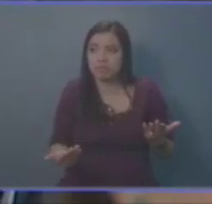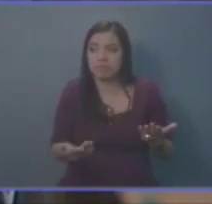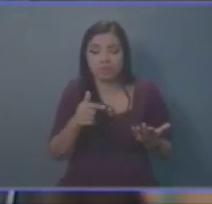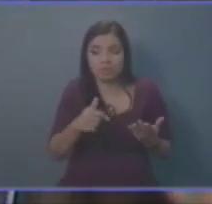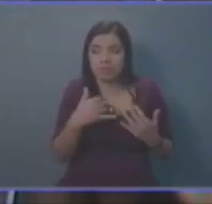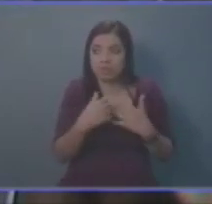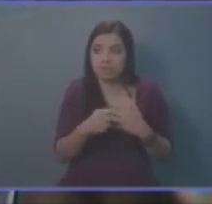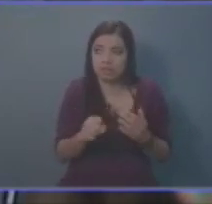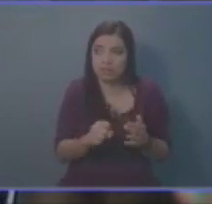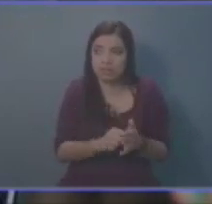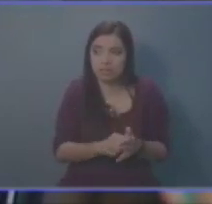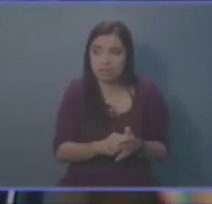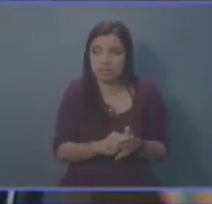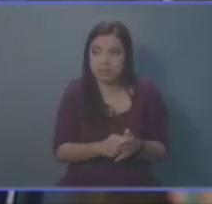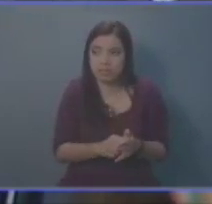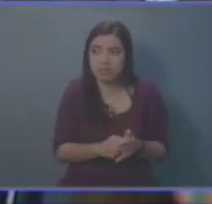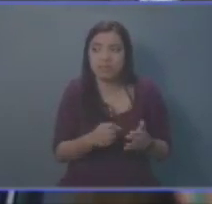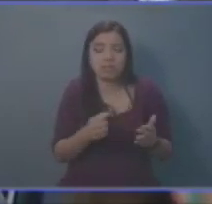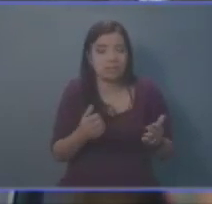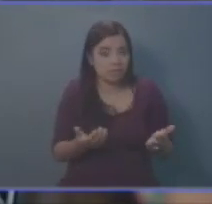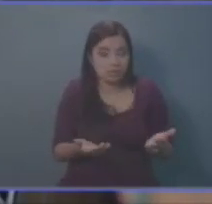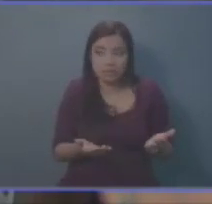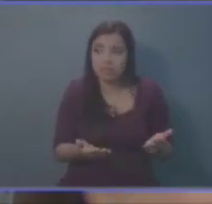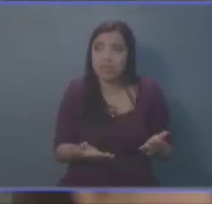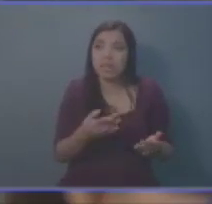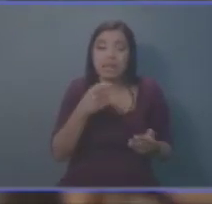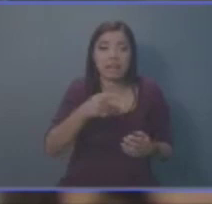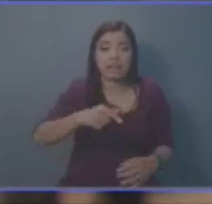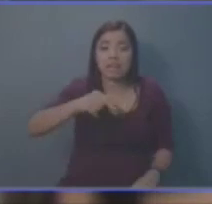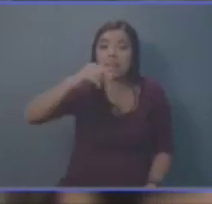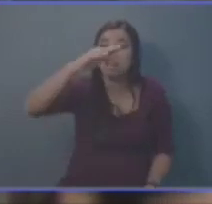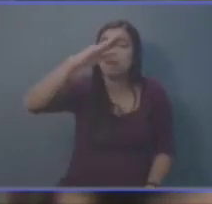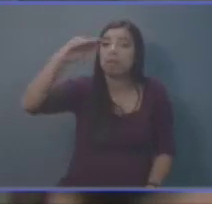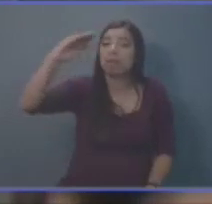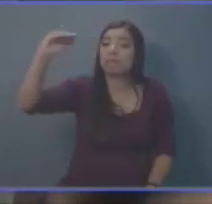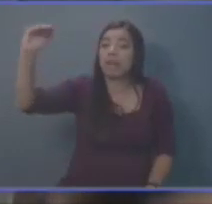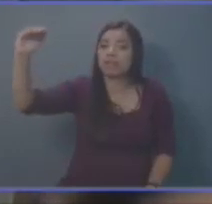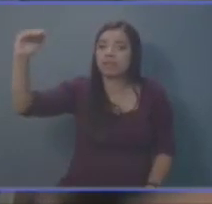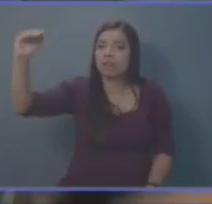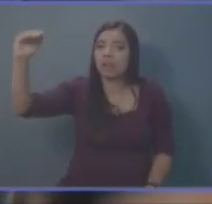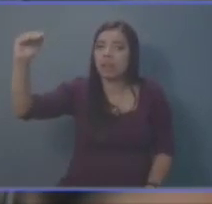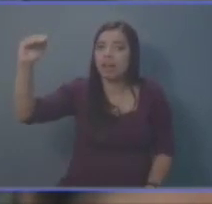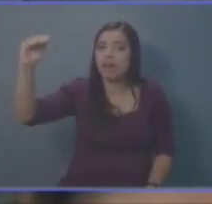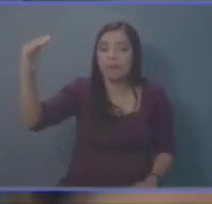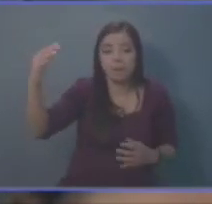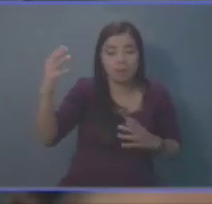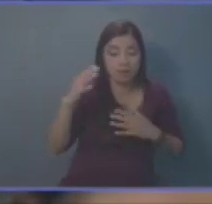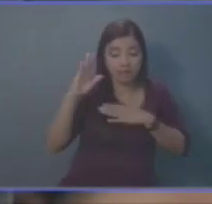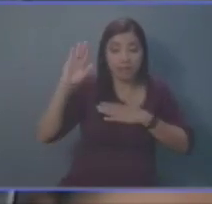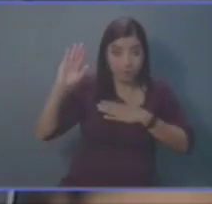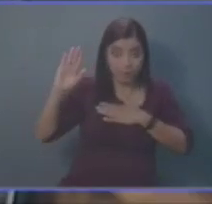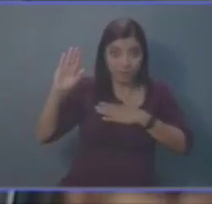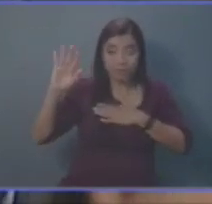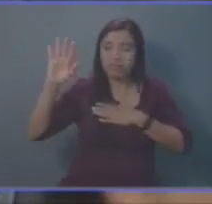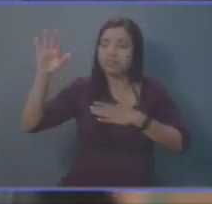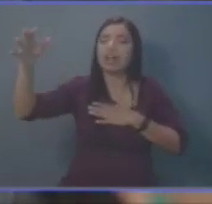esta legislatura dice: la patria os lo demandará, y eso ténganlo por